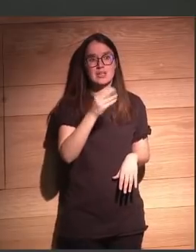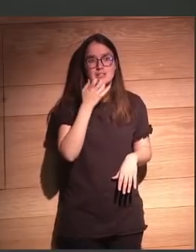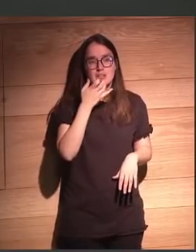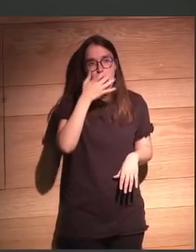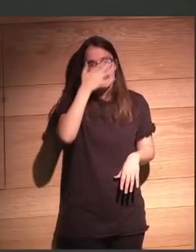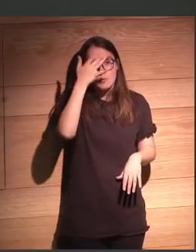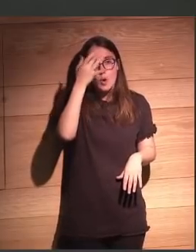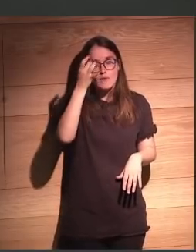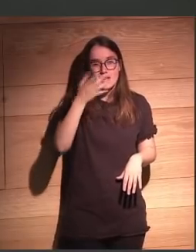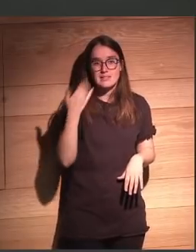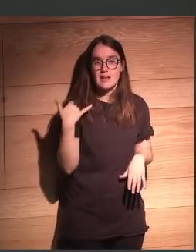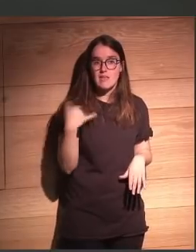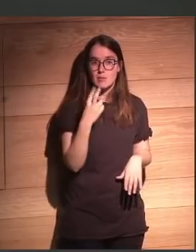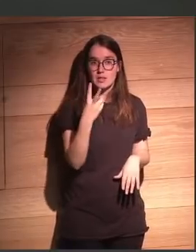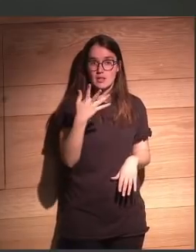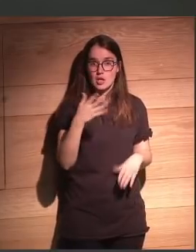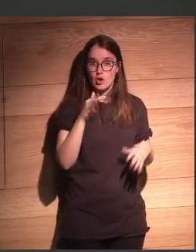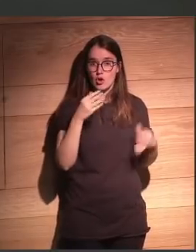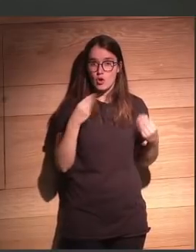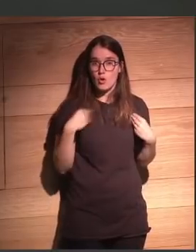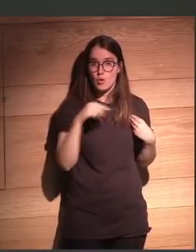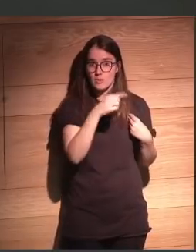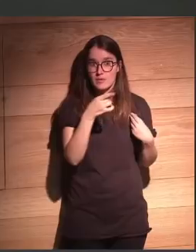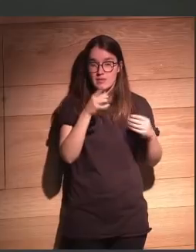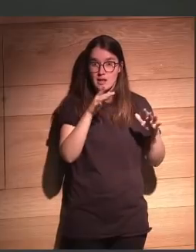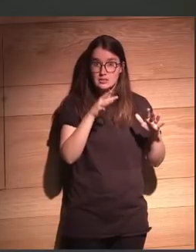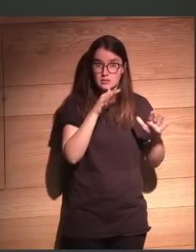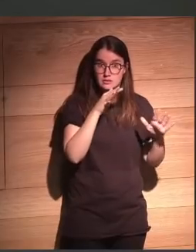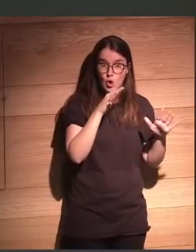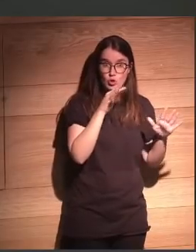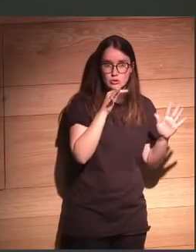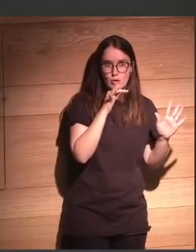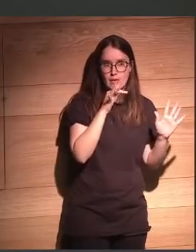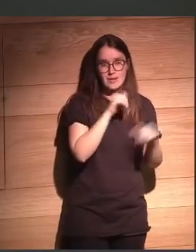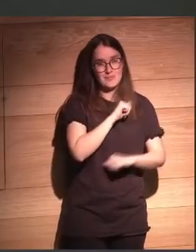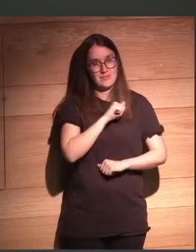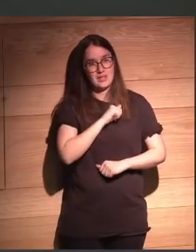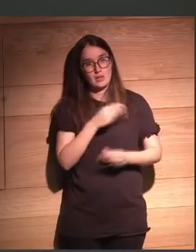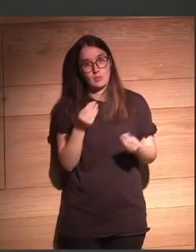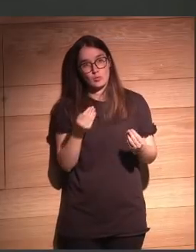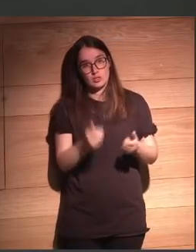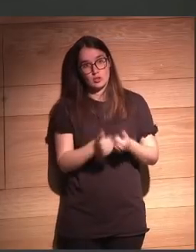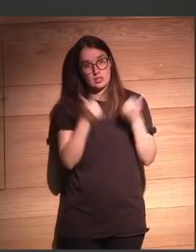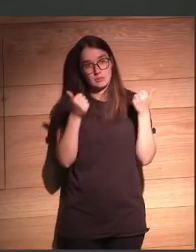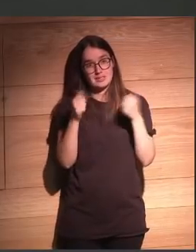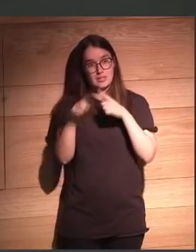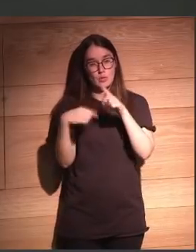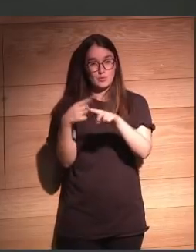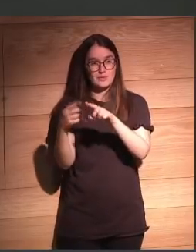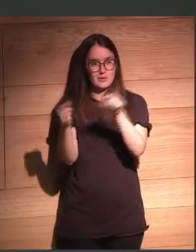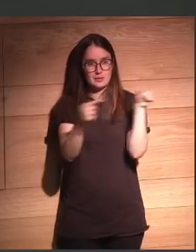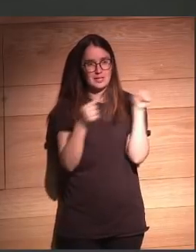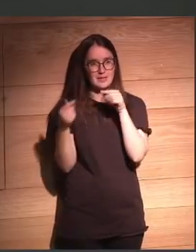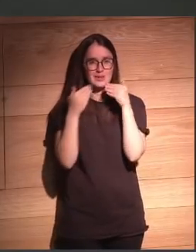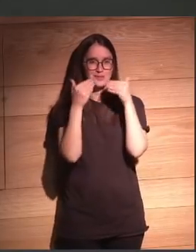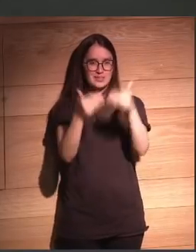ya han dado esas 25 viviendas o todavía las tienen ahí a remojo. En fin, muchas cosas más que iremos viendo en el debate. Gracias.